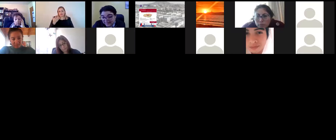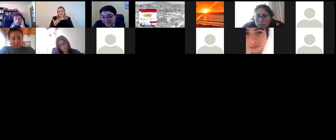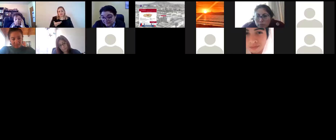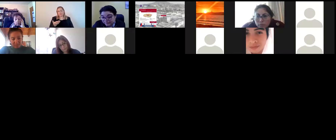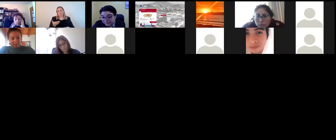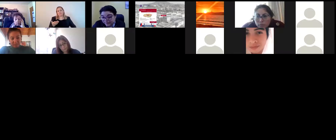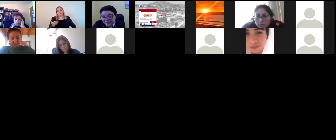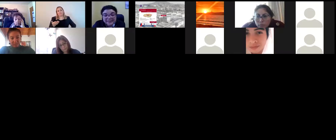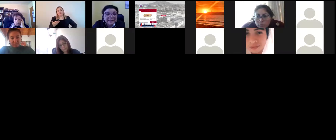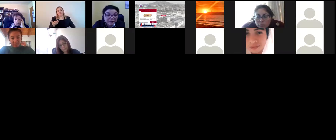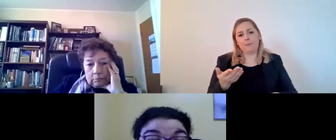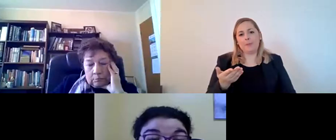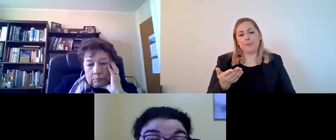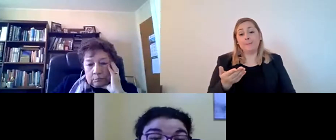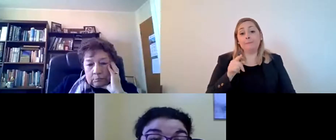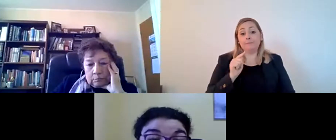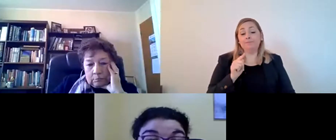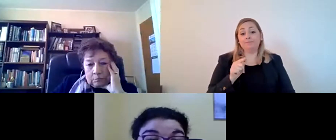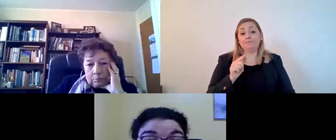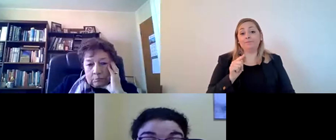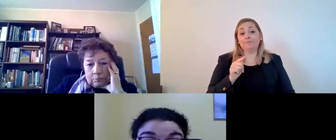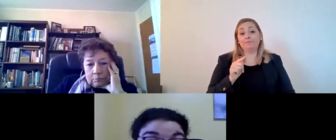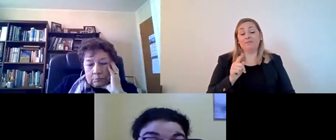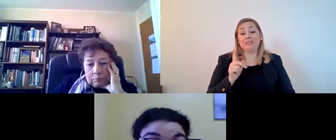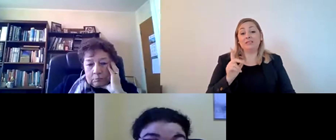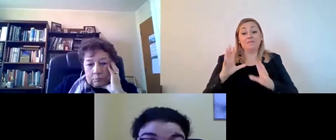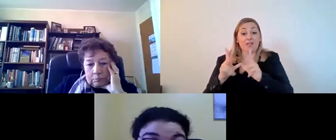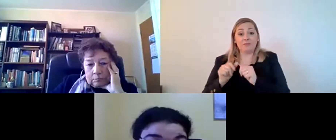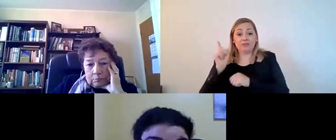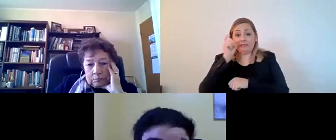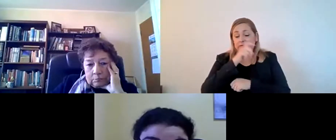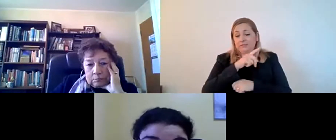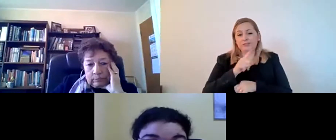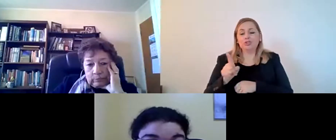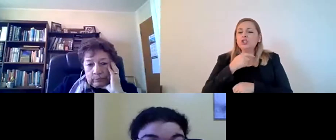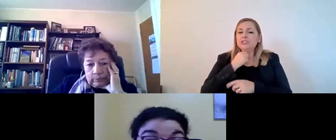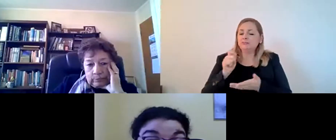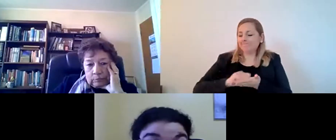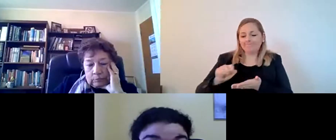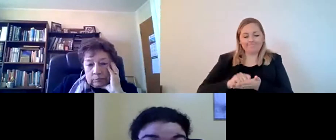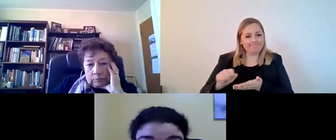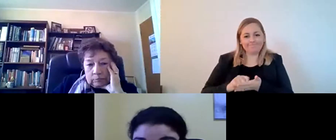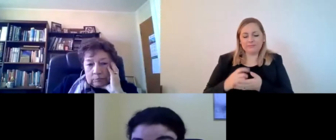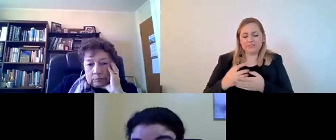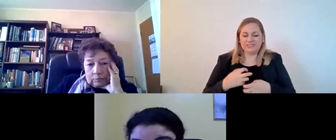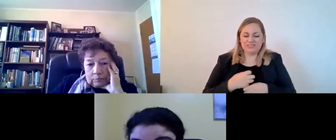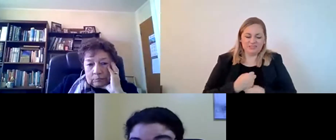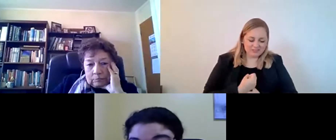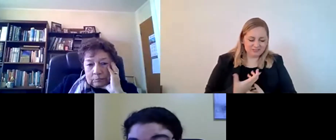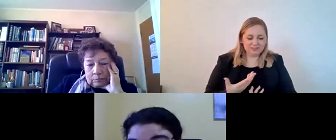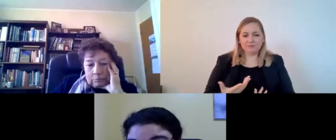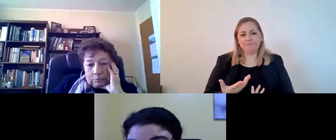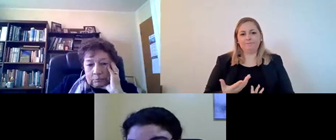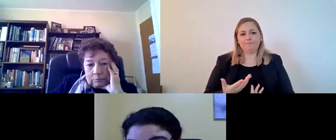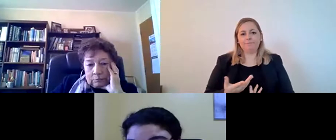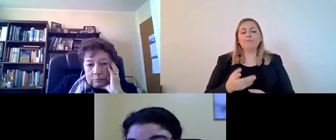Entonces, están como familia un tanto complicados porque él no quiere escribir, se frustra. Entonces